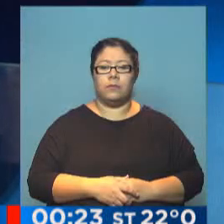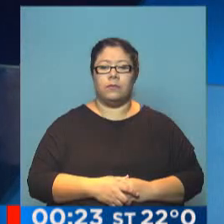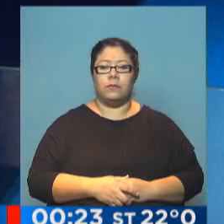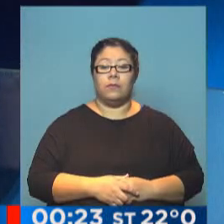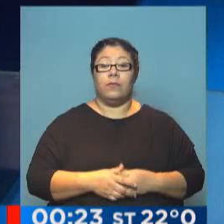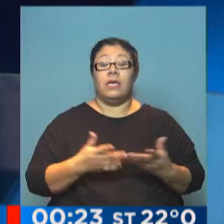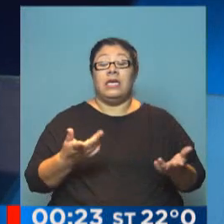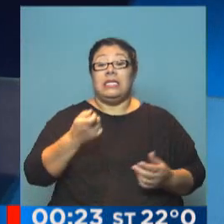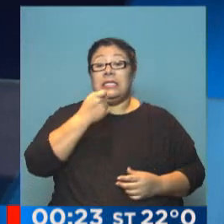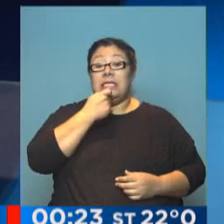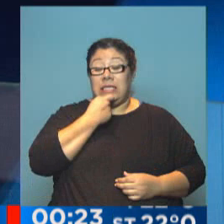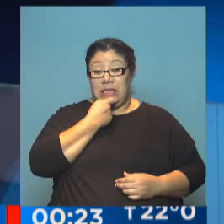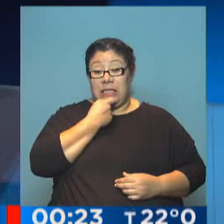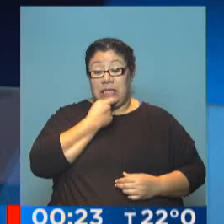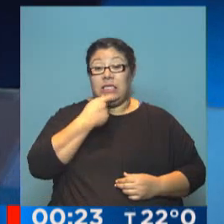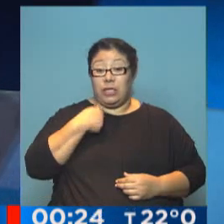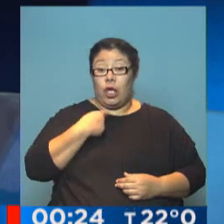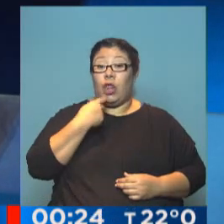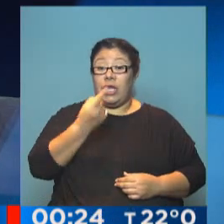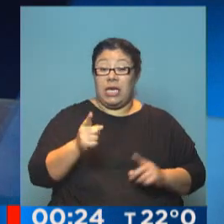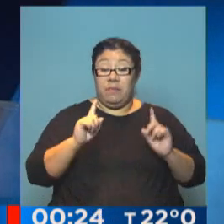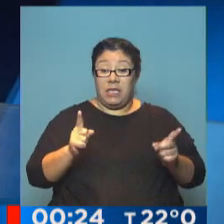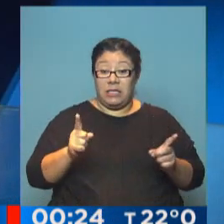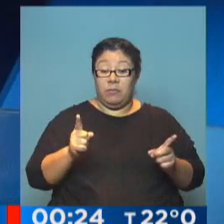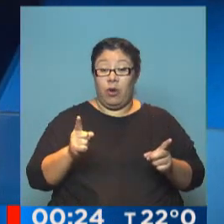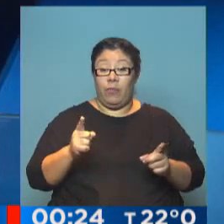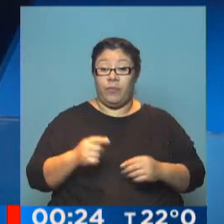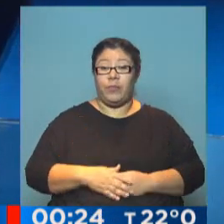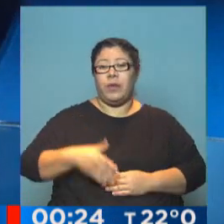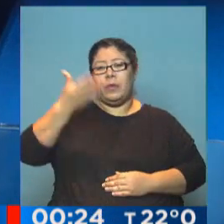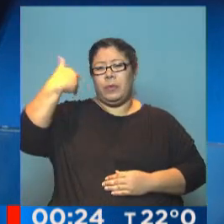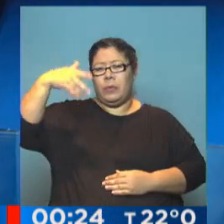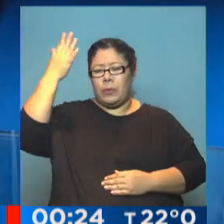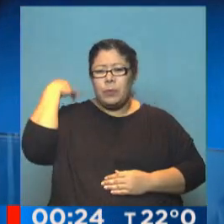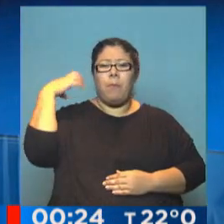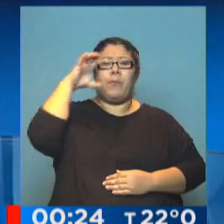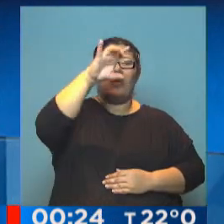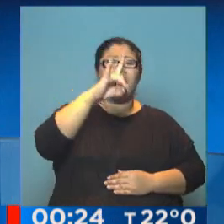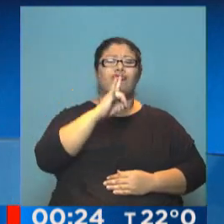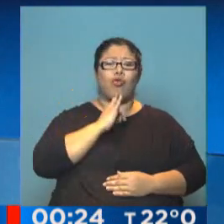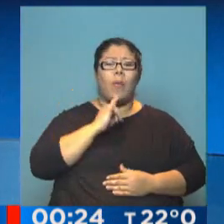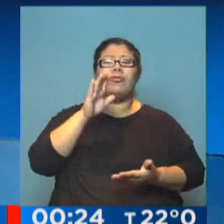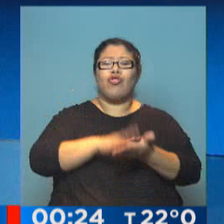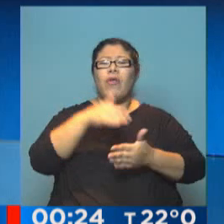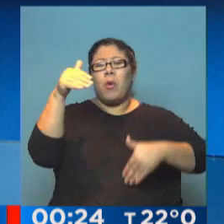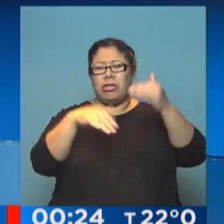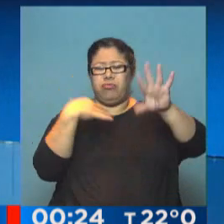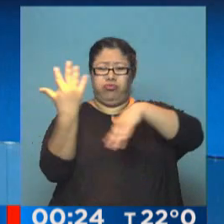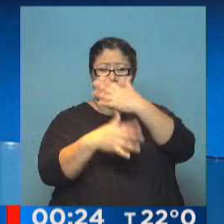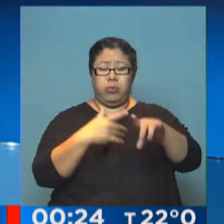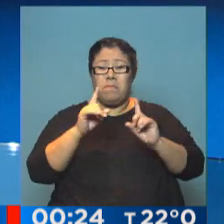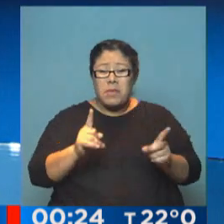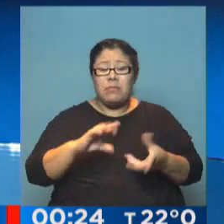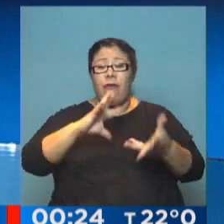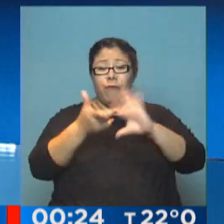Y si me permiten, así como lo dije en este mismo espacio, cuando fue aquello de Tucumán tras las elecciones y los disturbios, y del mismo